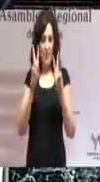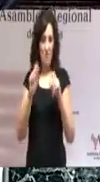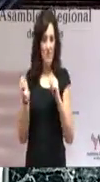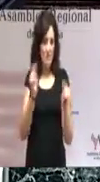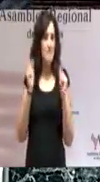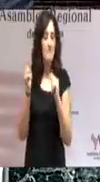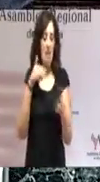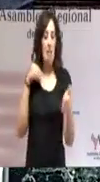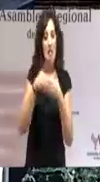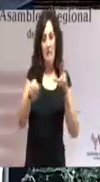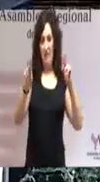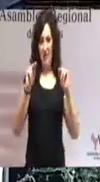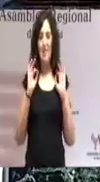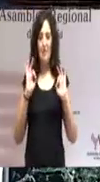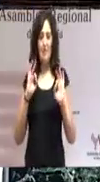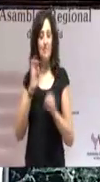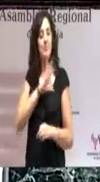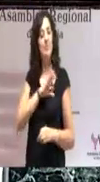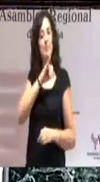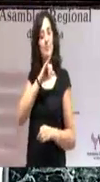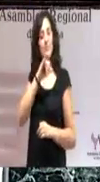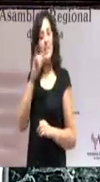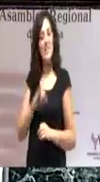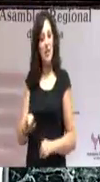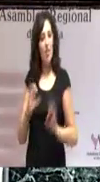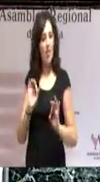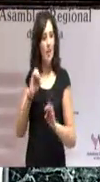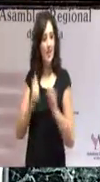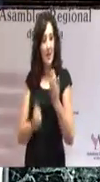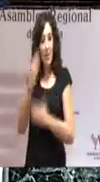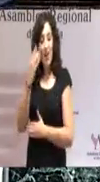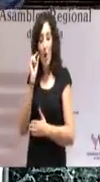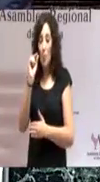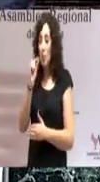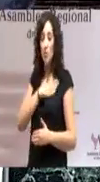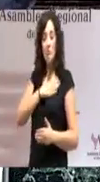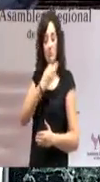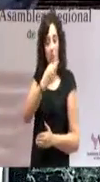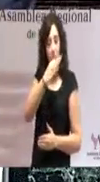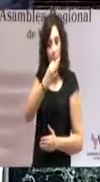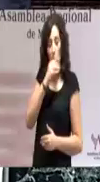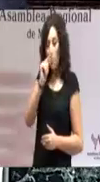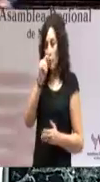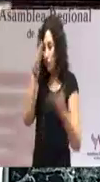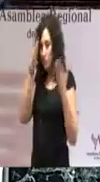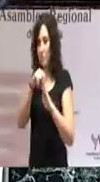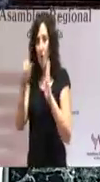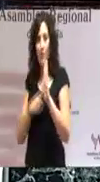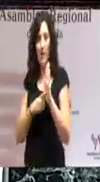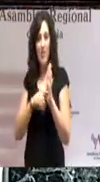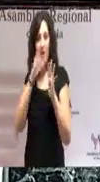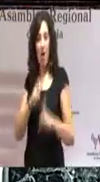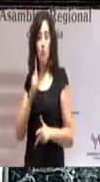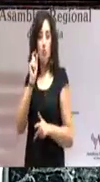Región. Señor Sánchez, esta mañana le dediqué un minuto de mi intervención. Ahora a lo mejor le dedico un minuto